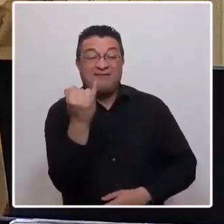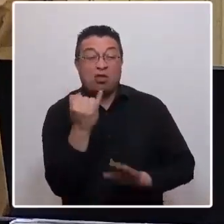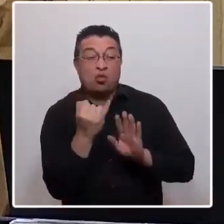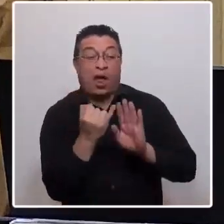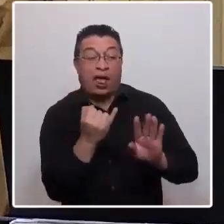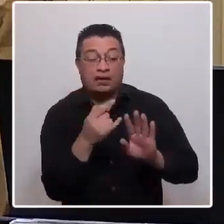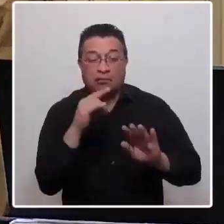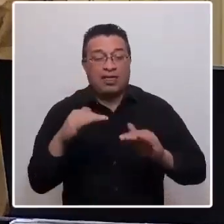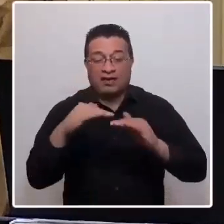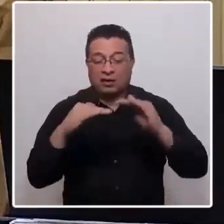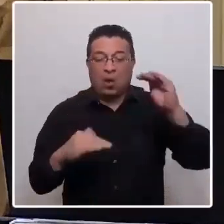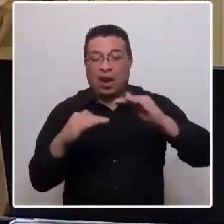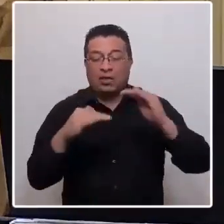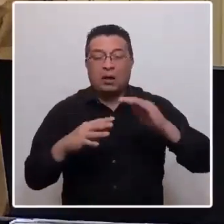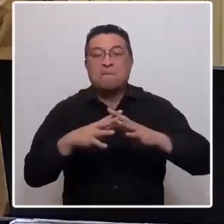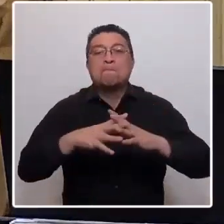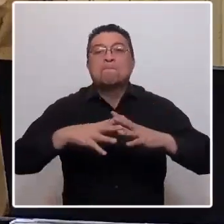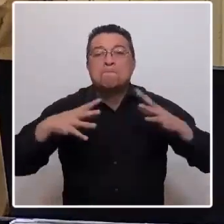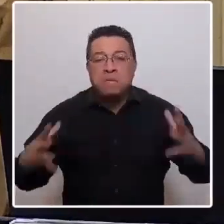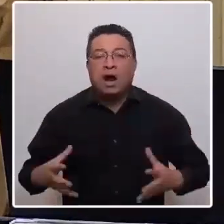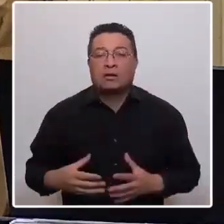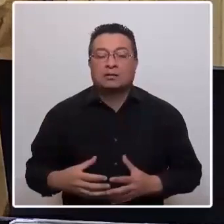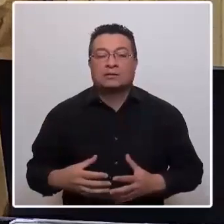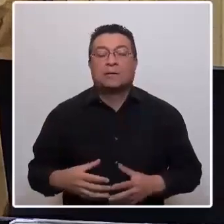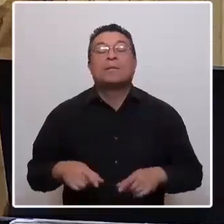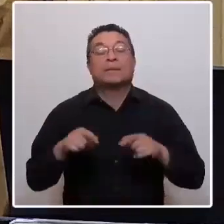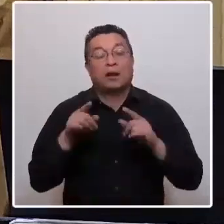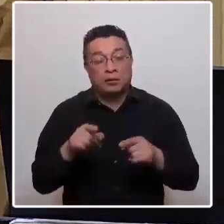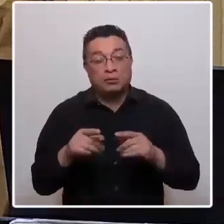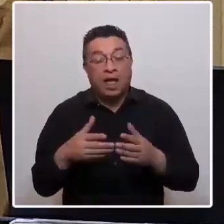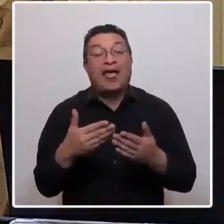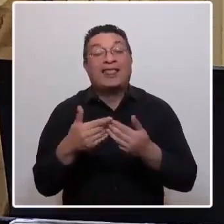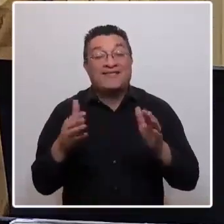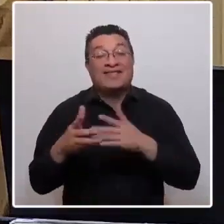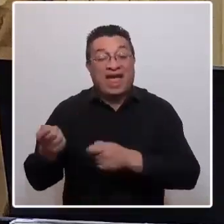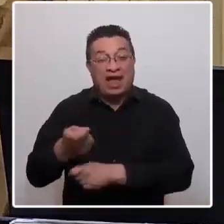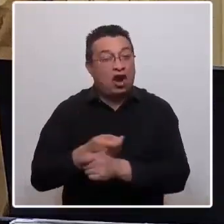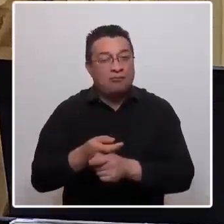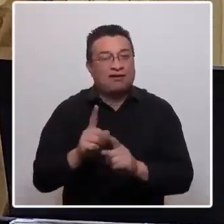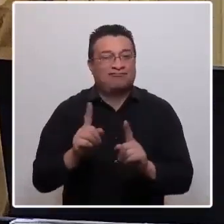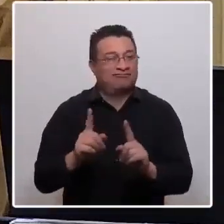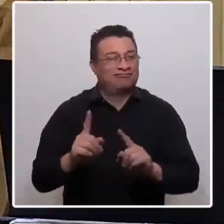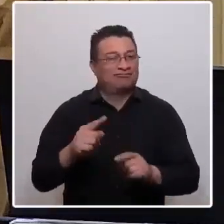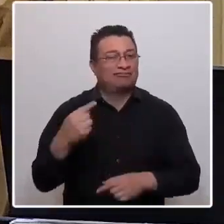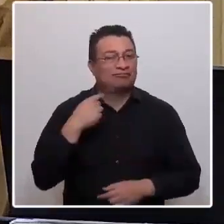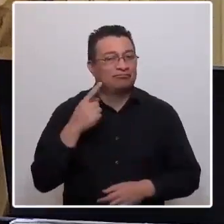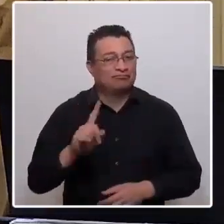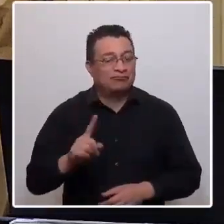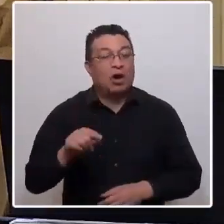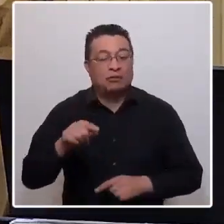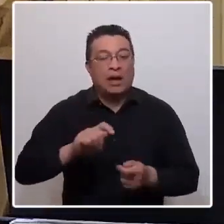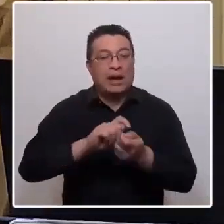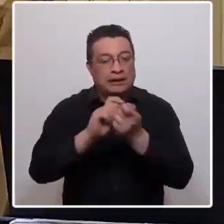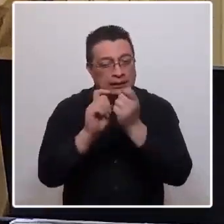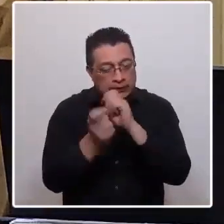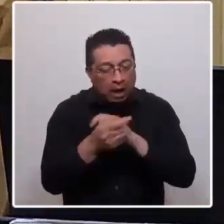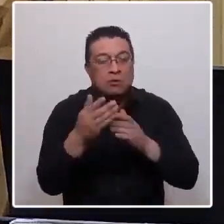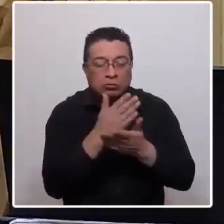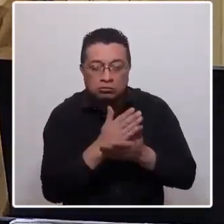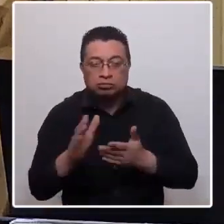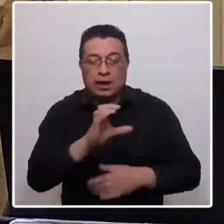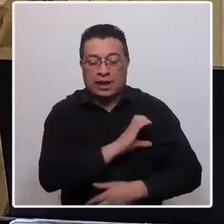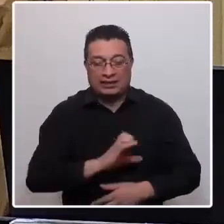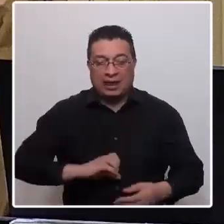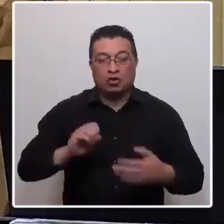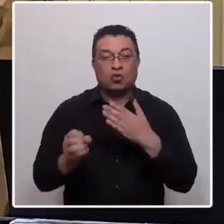desigualdades sociales se hacían mucho más profundas, pues dicha libertad y autonomía no era tal. Es por eso que se cambia el paradigma y este Estado nuevo,